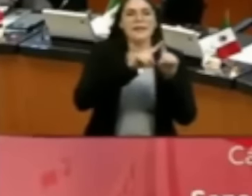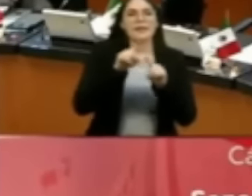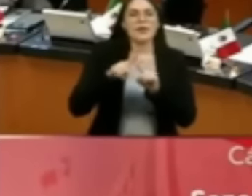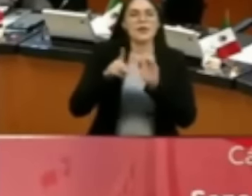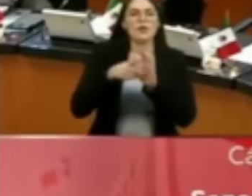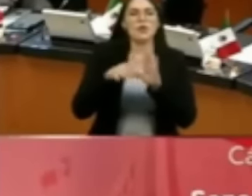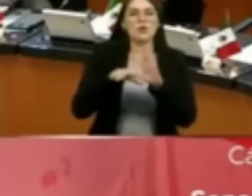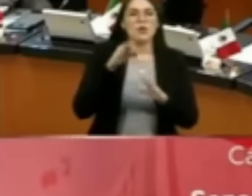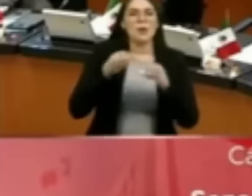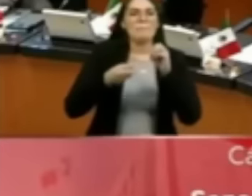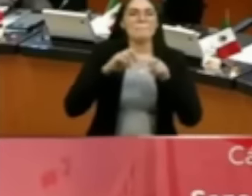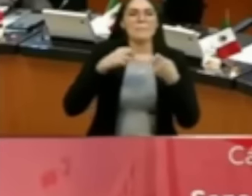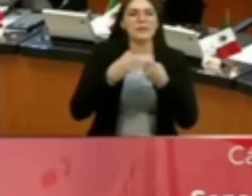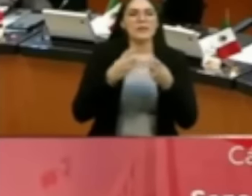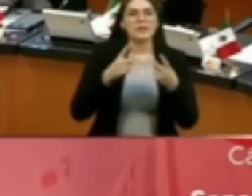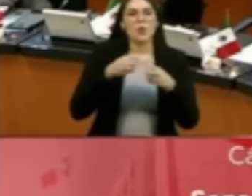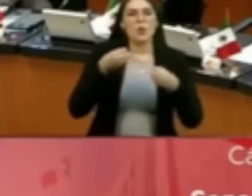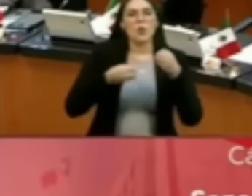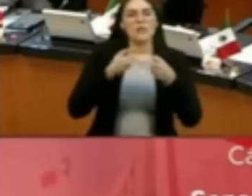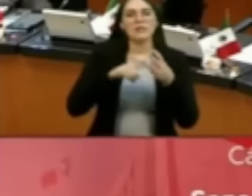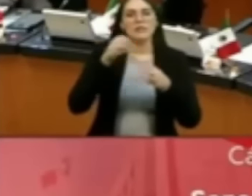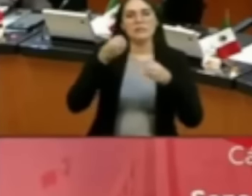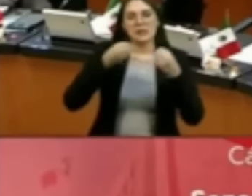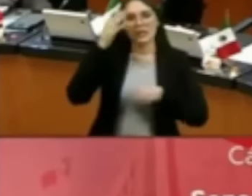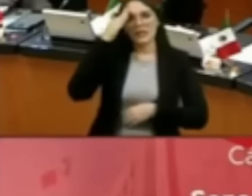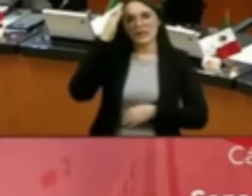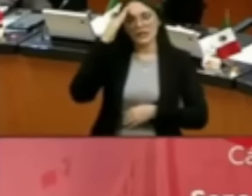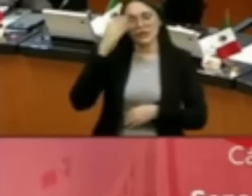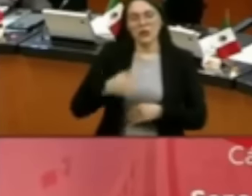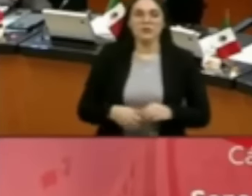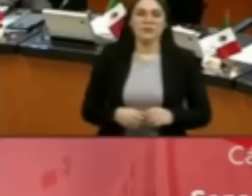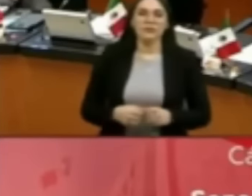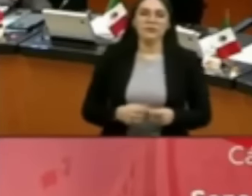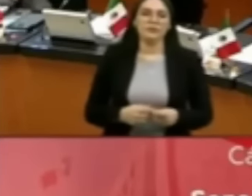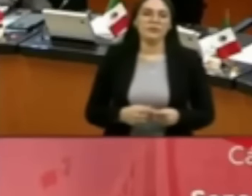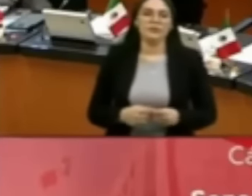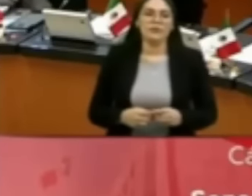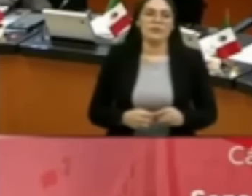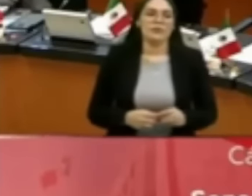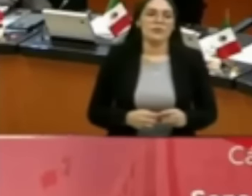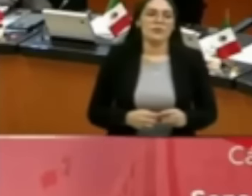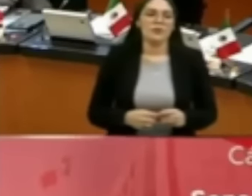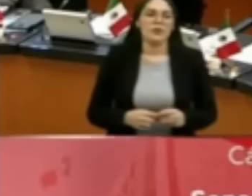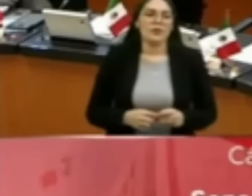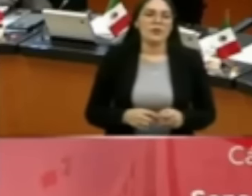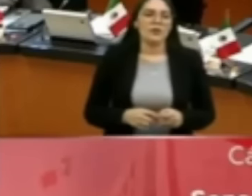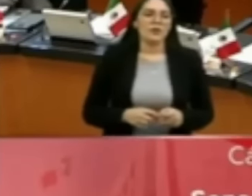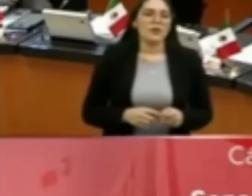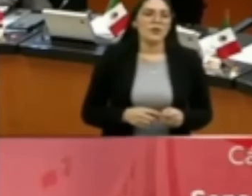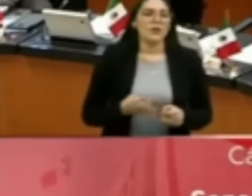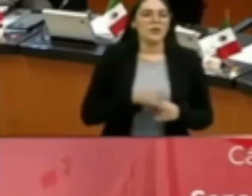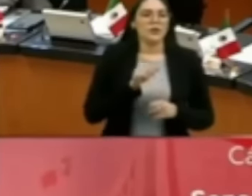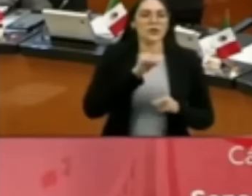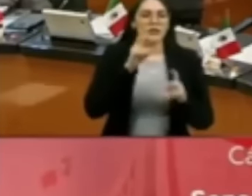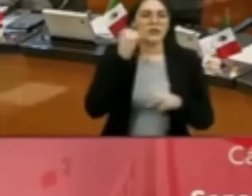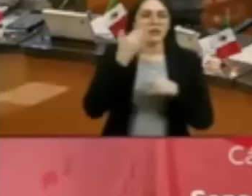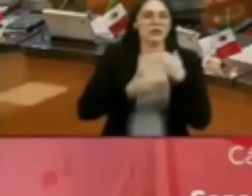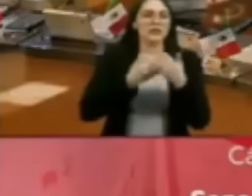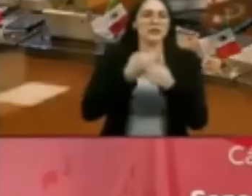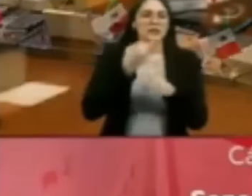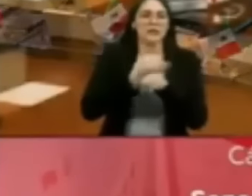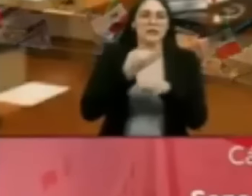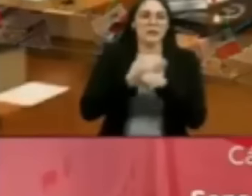de magistrados, jueces, ministros, y también un punto muy importante, un punto toral que marca, que plantea esta iniciativa